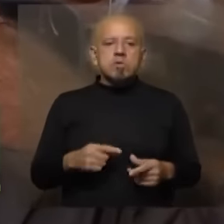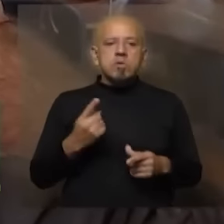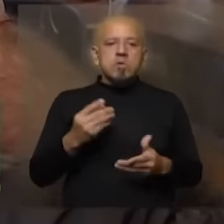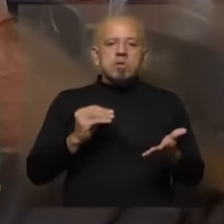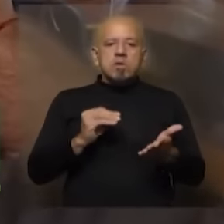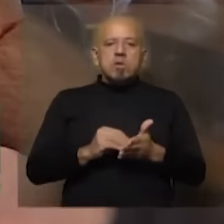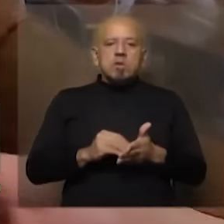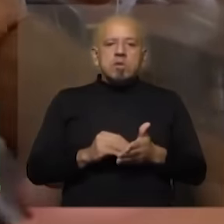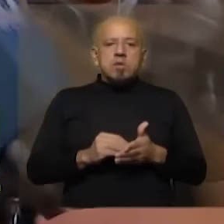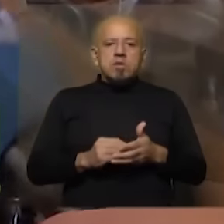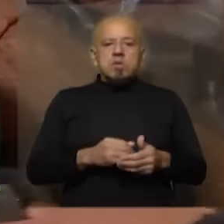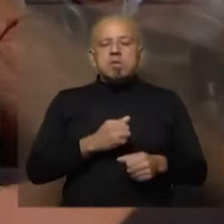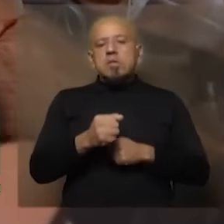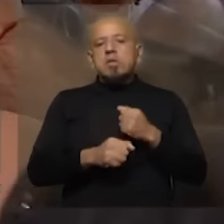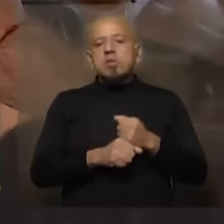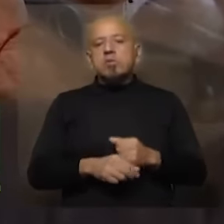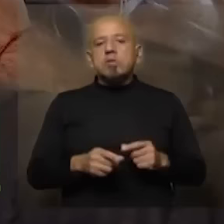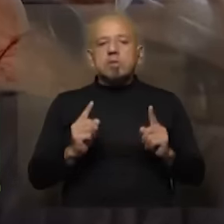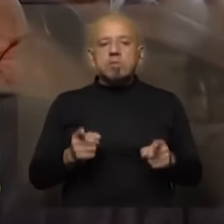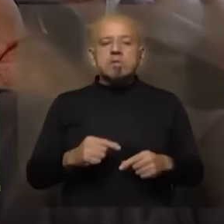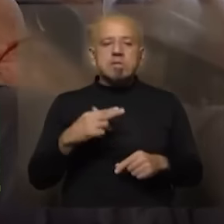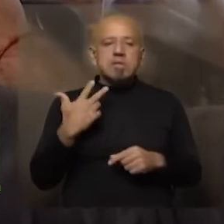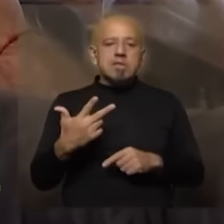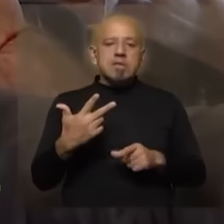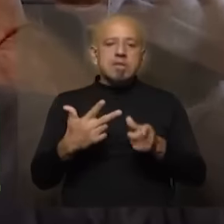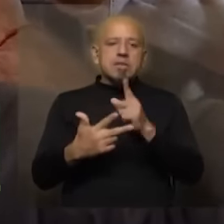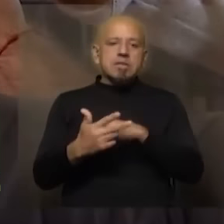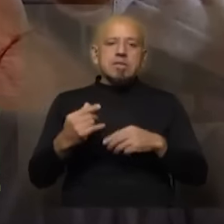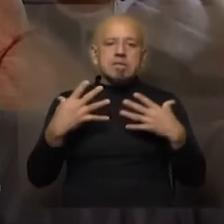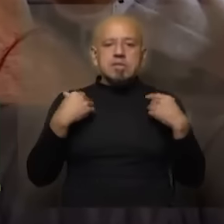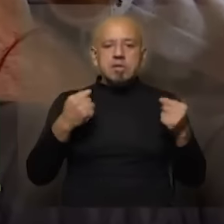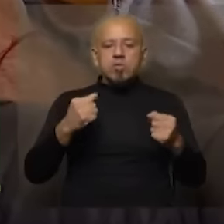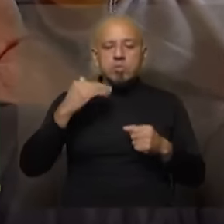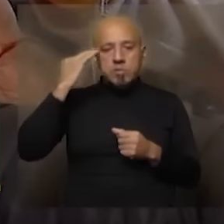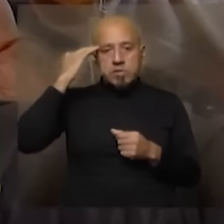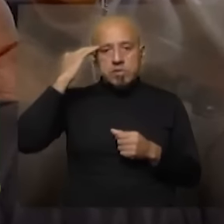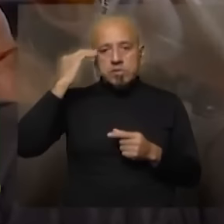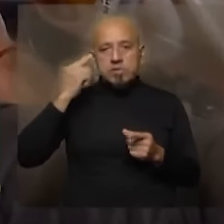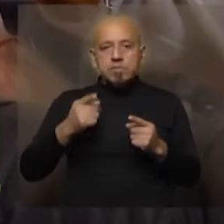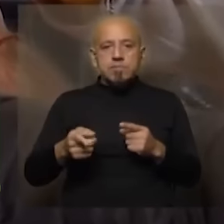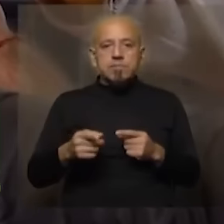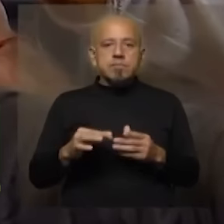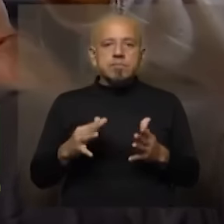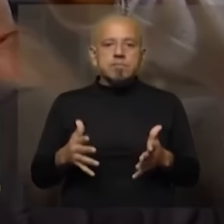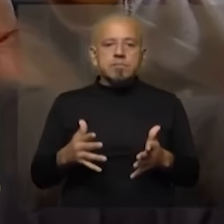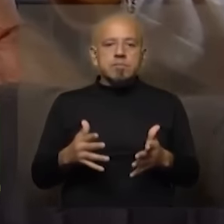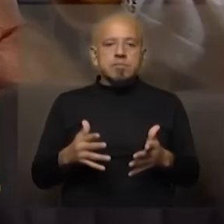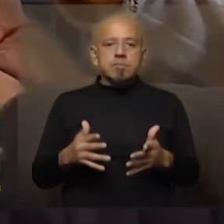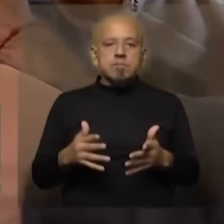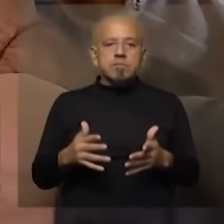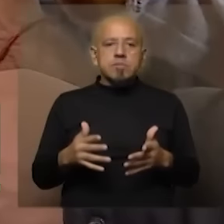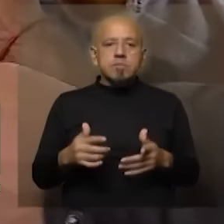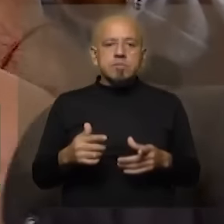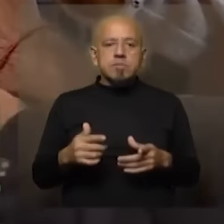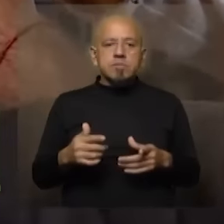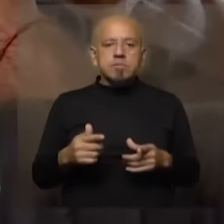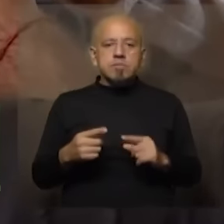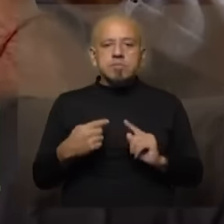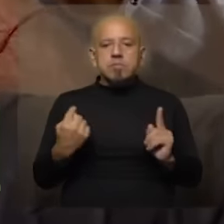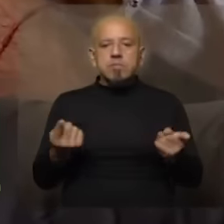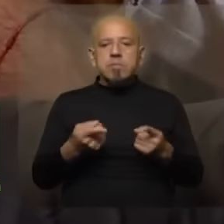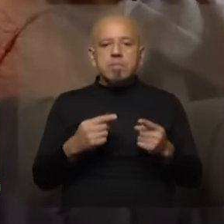año. Y después tenemos 3 prestaciones que son de salud mental. Una de ellas es la extensión de la cobertura de